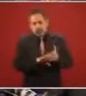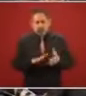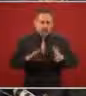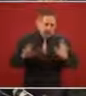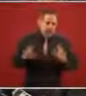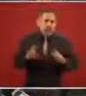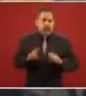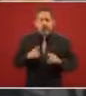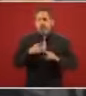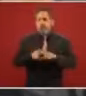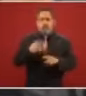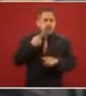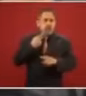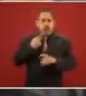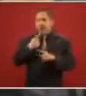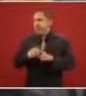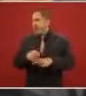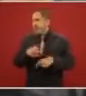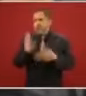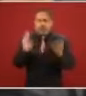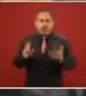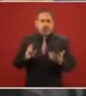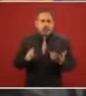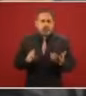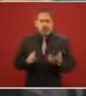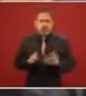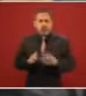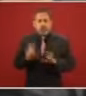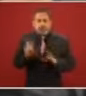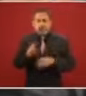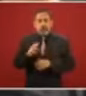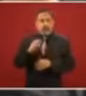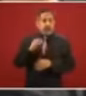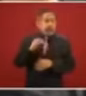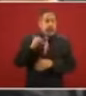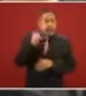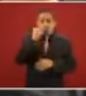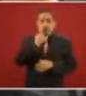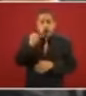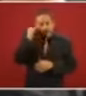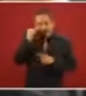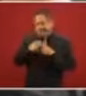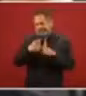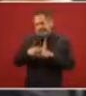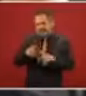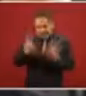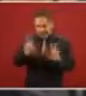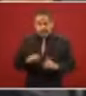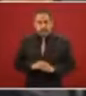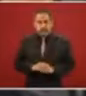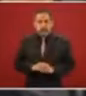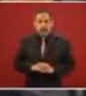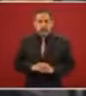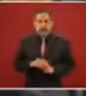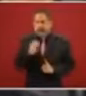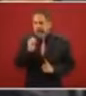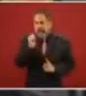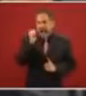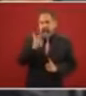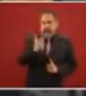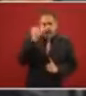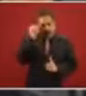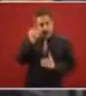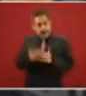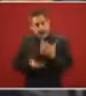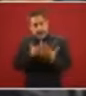cárceles por cuestiones políticas, por cuestiones de idioma, de mil cosas. ¿Hay algún planteamiento